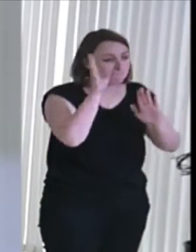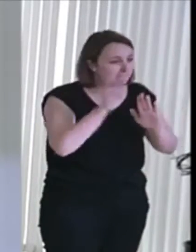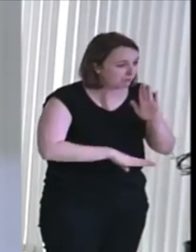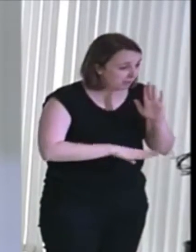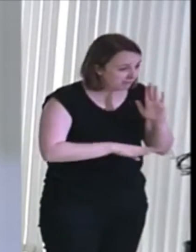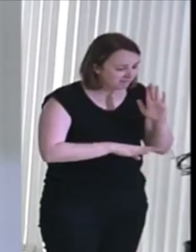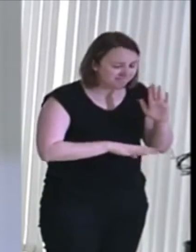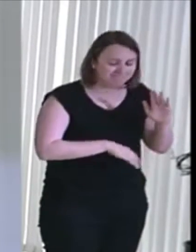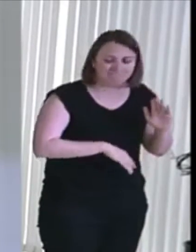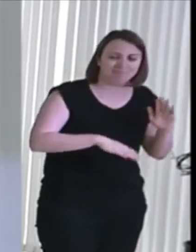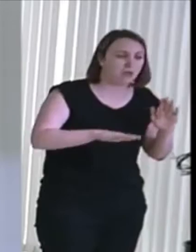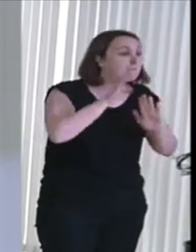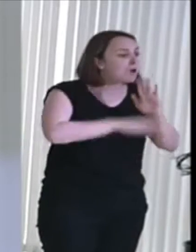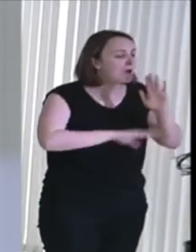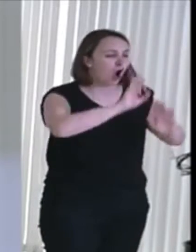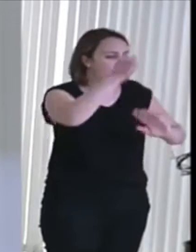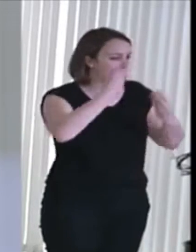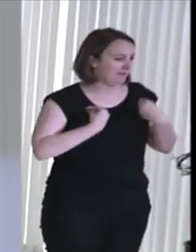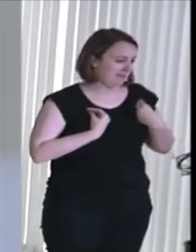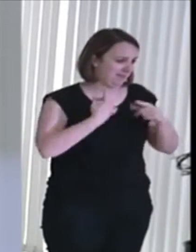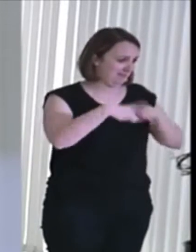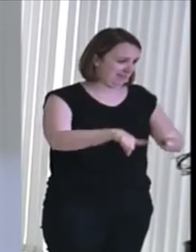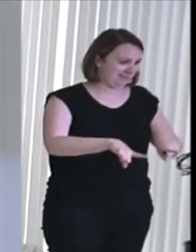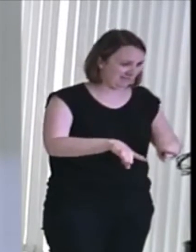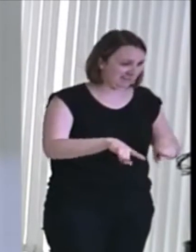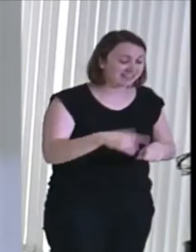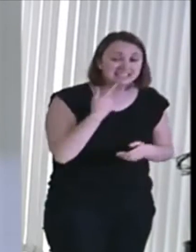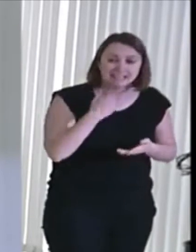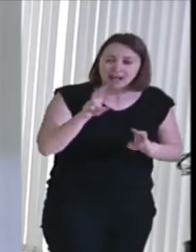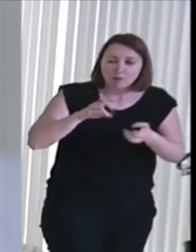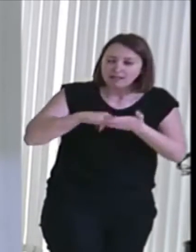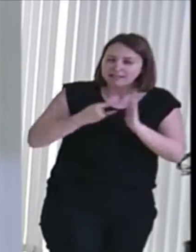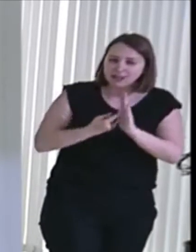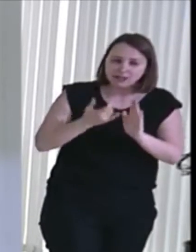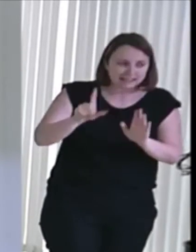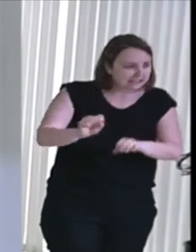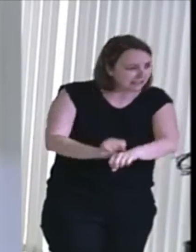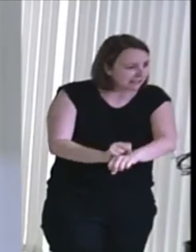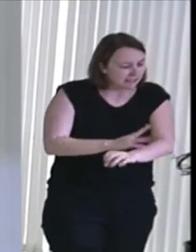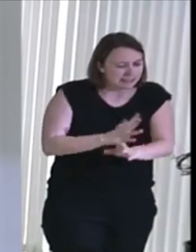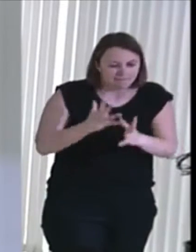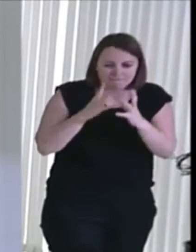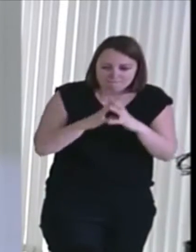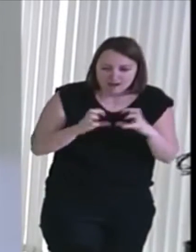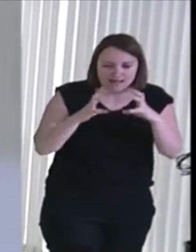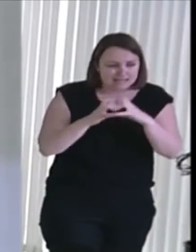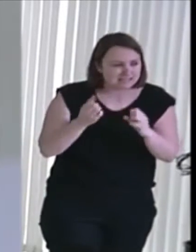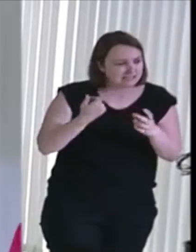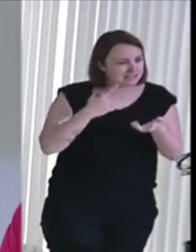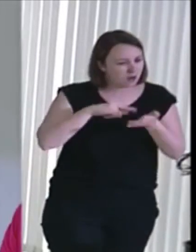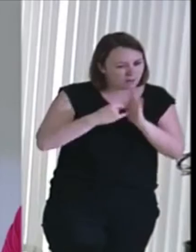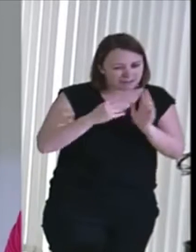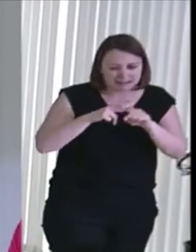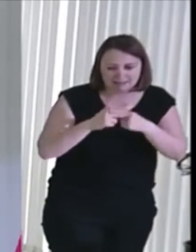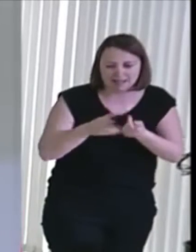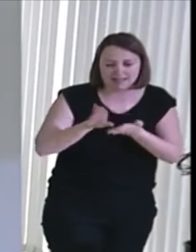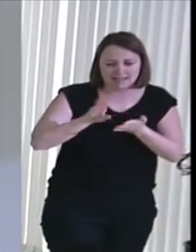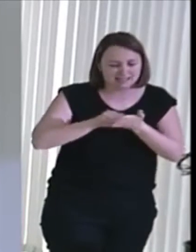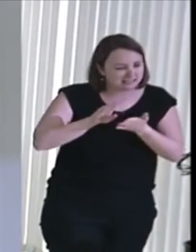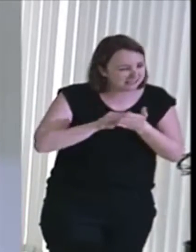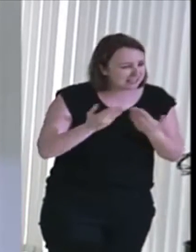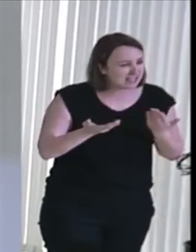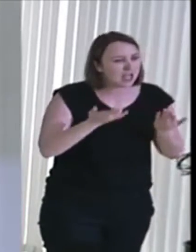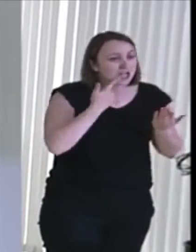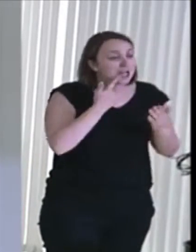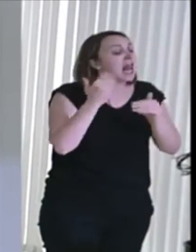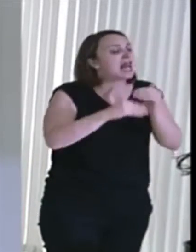parece, yo creo que la tecnología lo que te da es esa pasión, volcarla y tener las herramientas adecuadas para poder volcarla, ¿no? Y